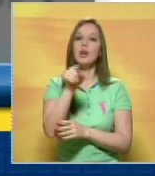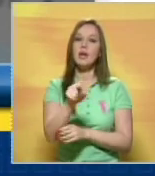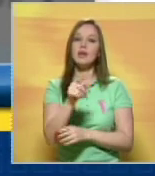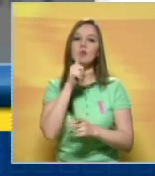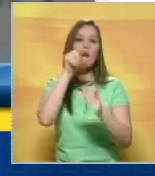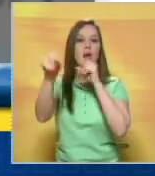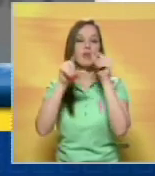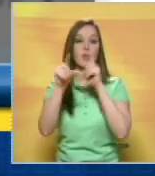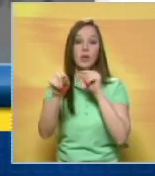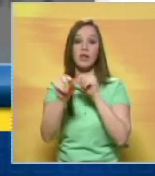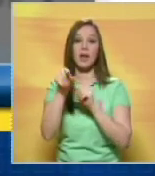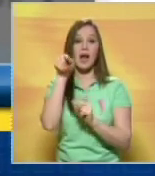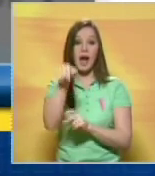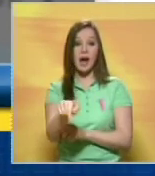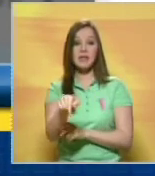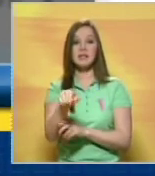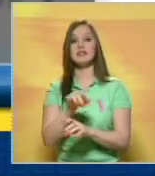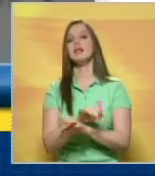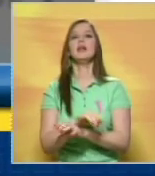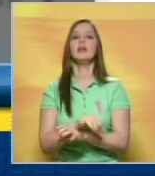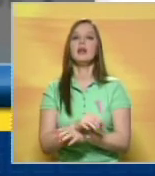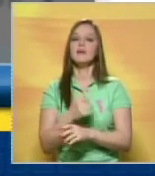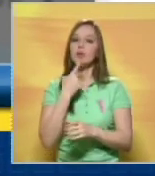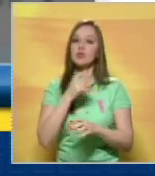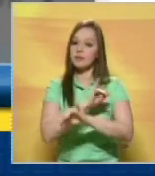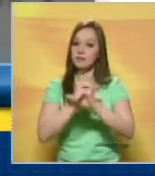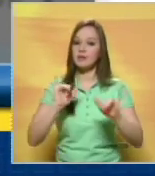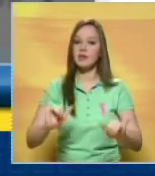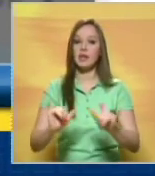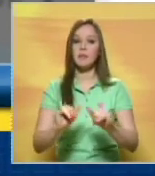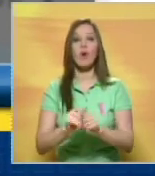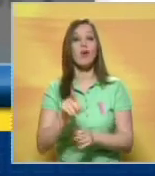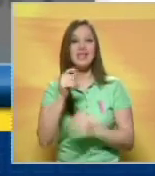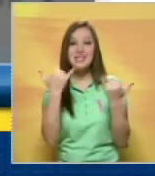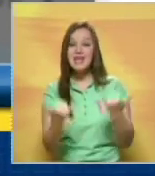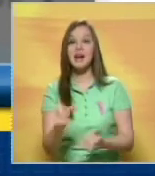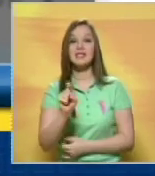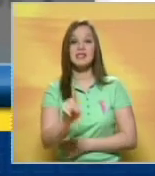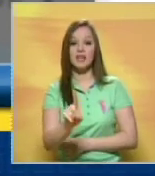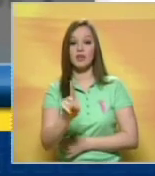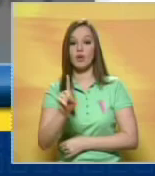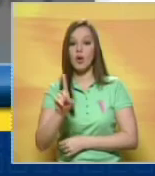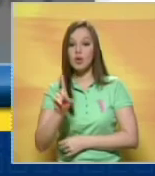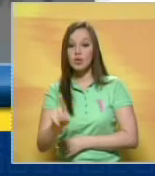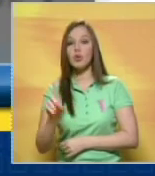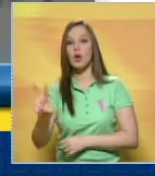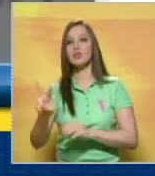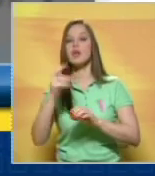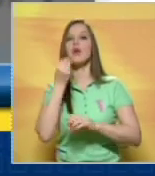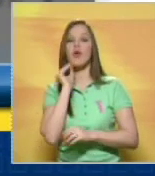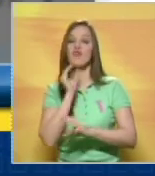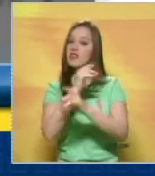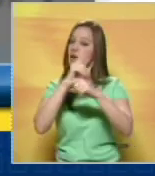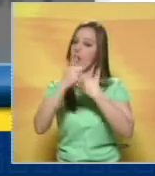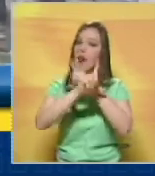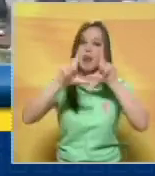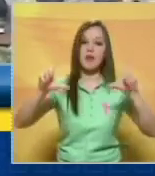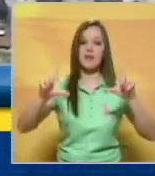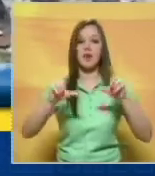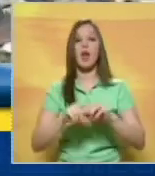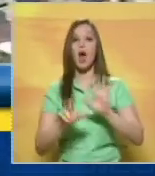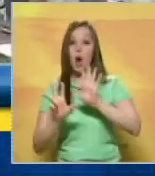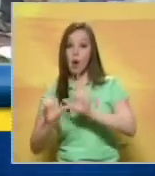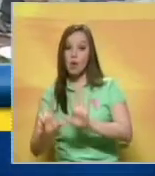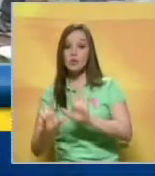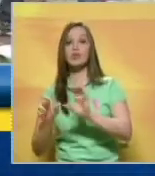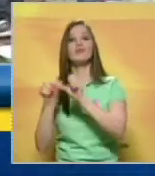Desde ese momento cesaron las medidas cautelares y los 112 jóvenes quedaron libres de toda responsabilidad. 8 de ellos